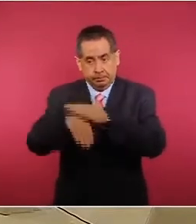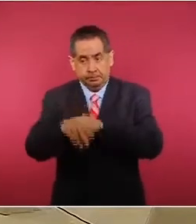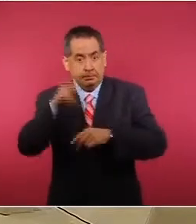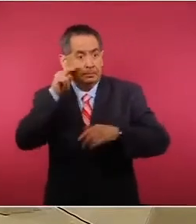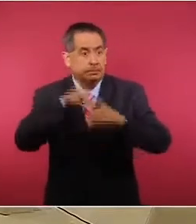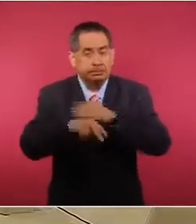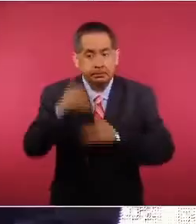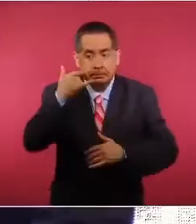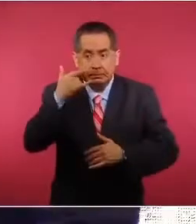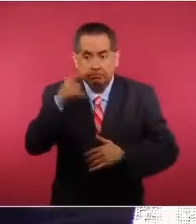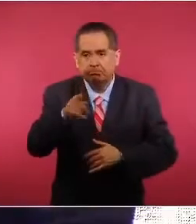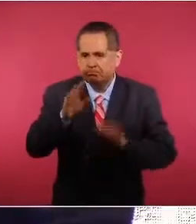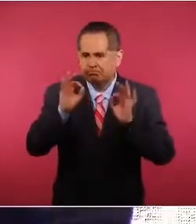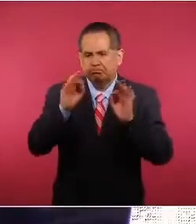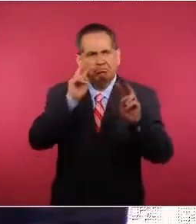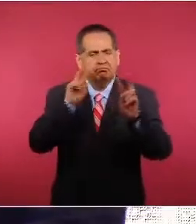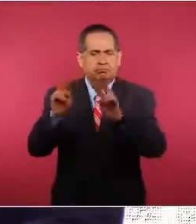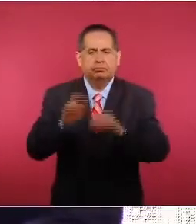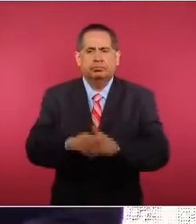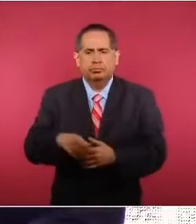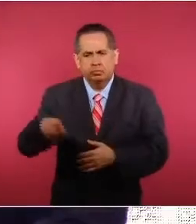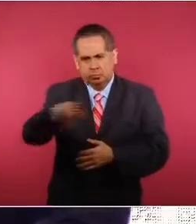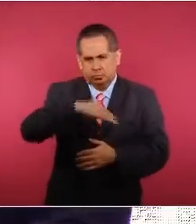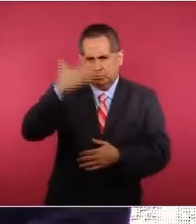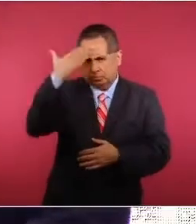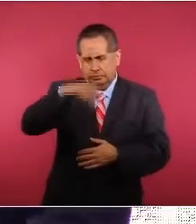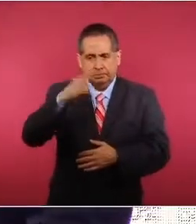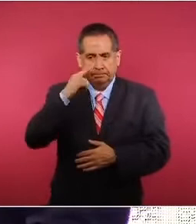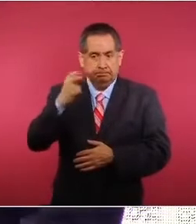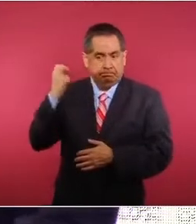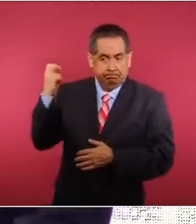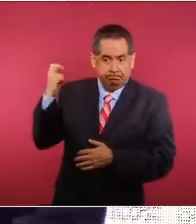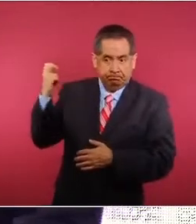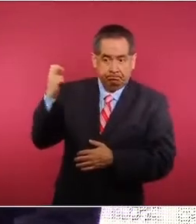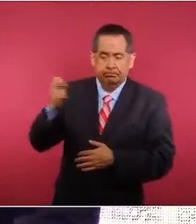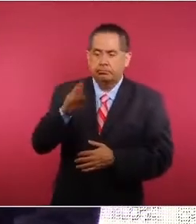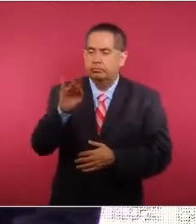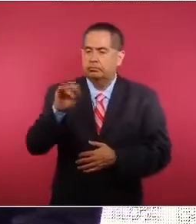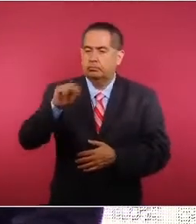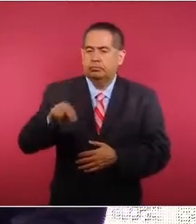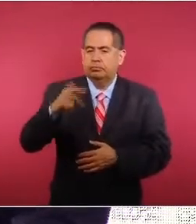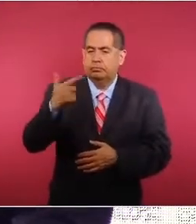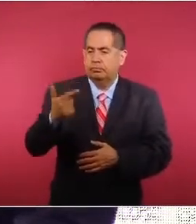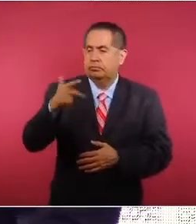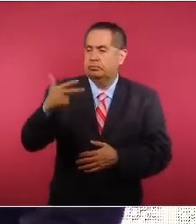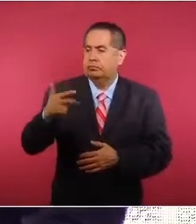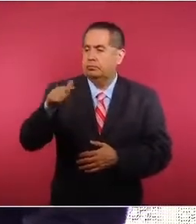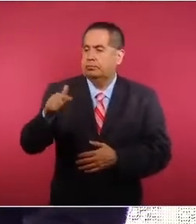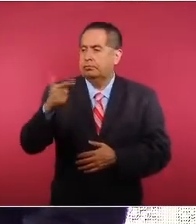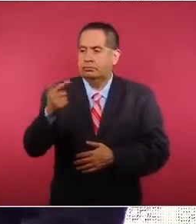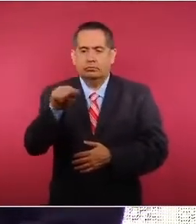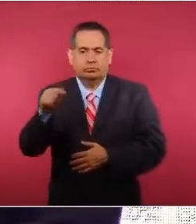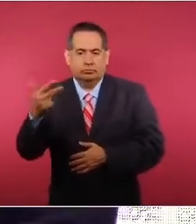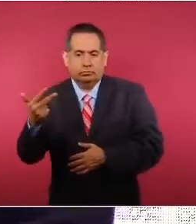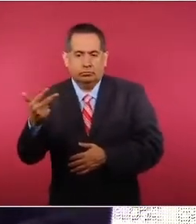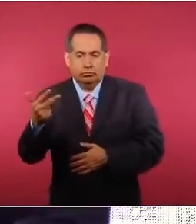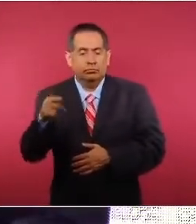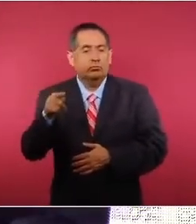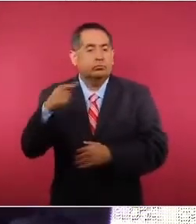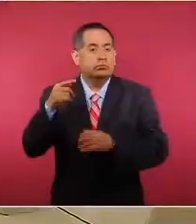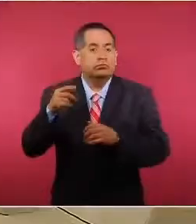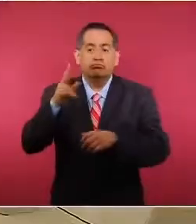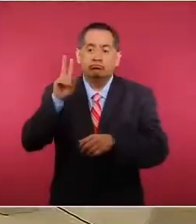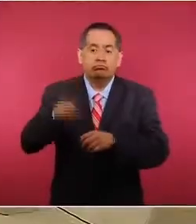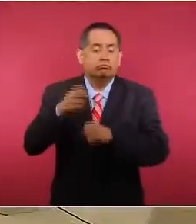Como es de su conocimiento, este avión que se encuentra a mis espaldas es un Boeing 787-8. Fue fabricado en